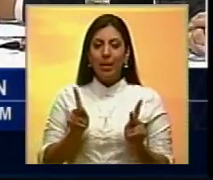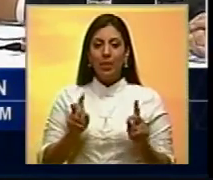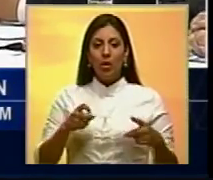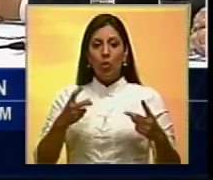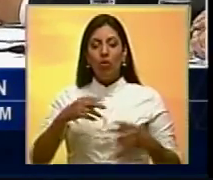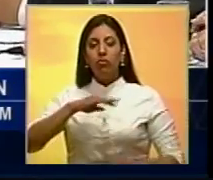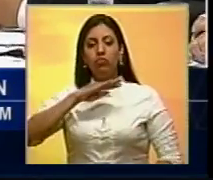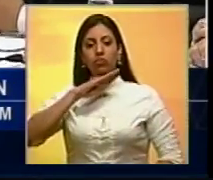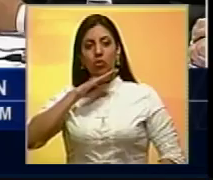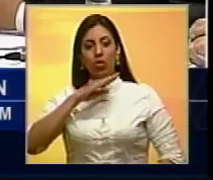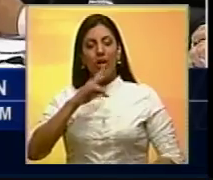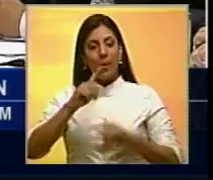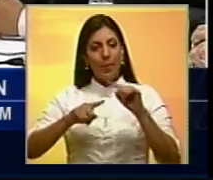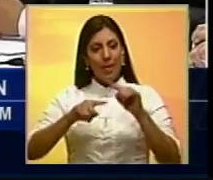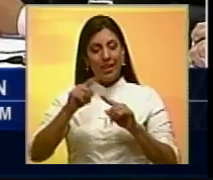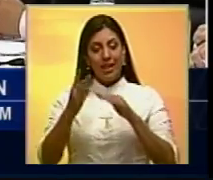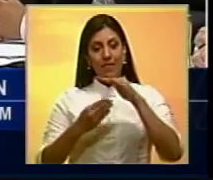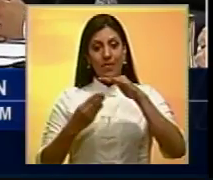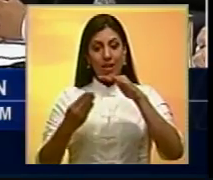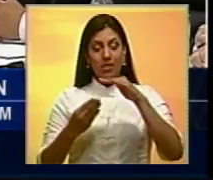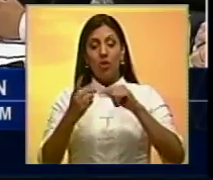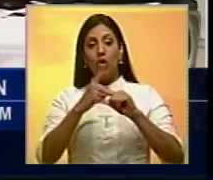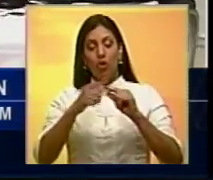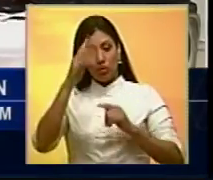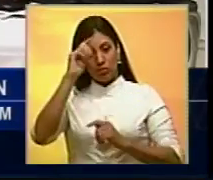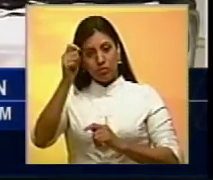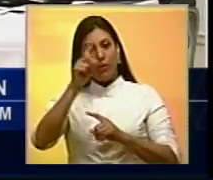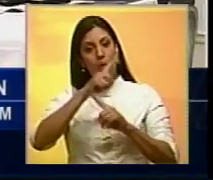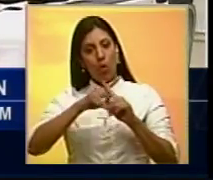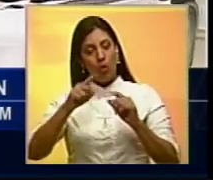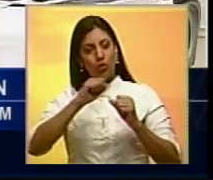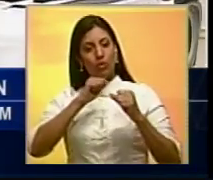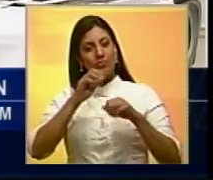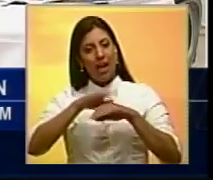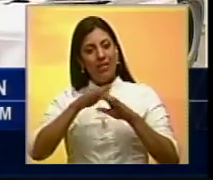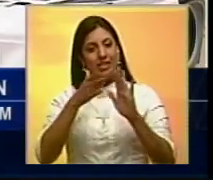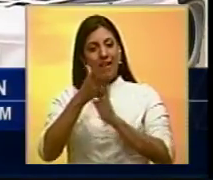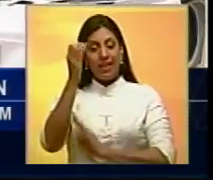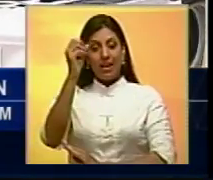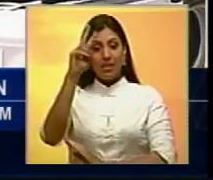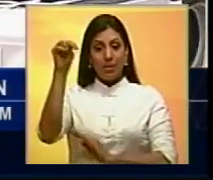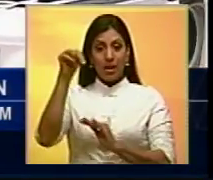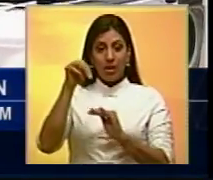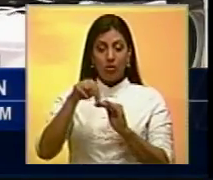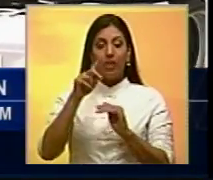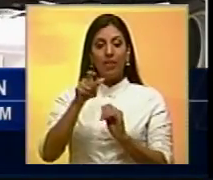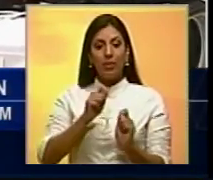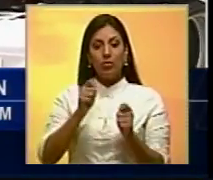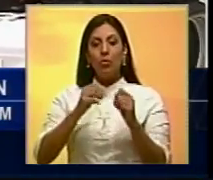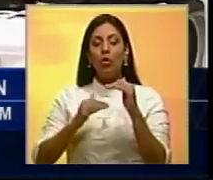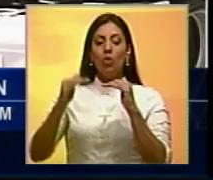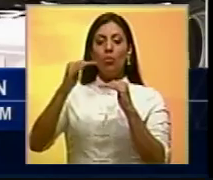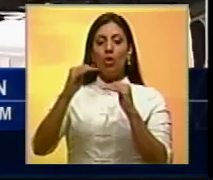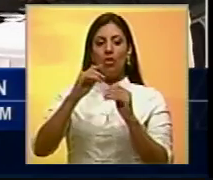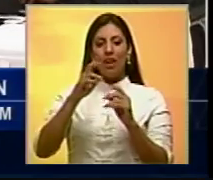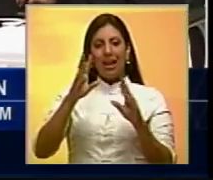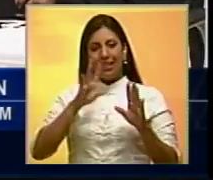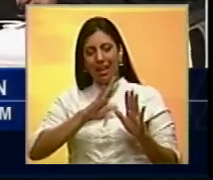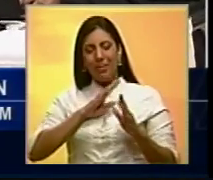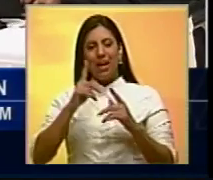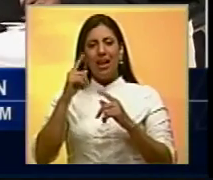el abastecimiento de productos básicos y el reconocimiento de las potestades de la Asamblea Nacional y que se levante el